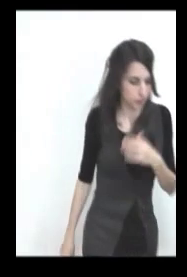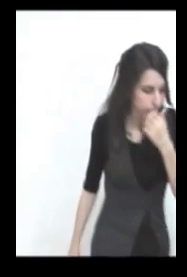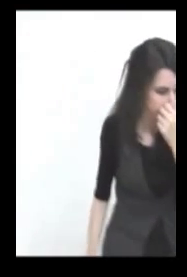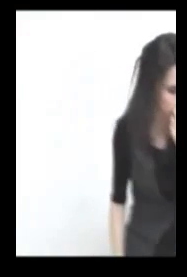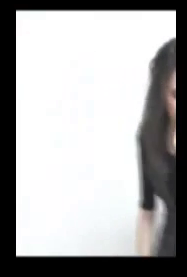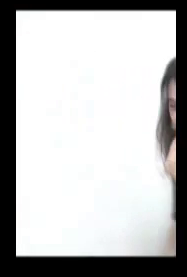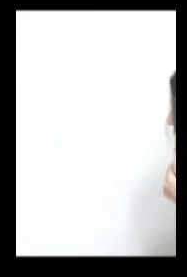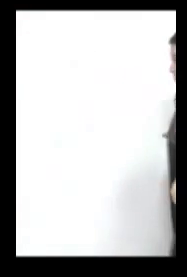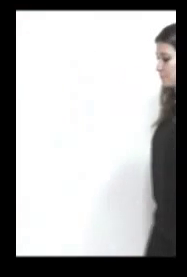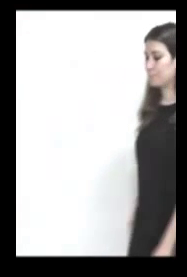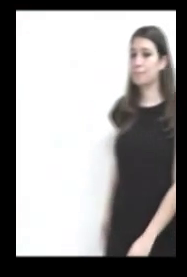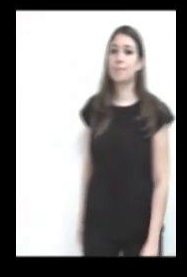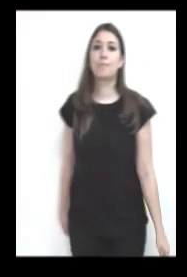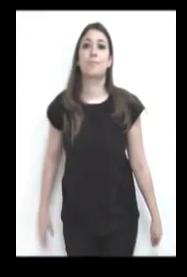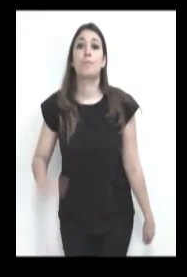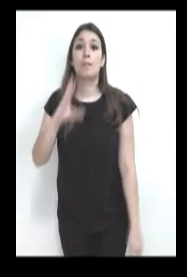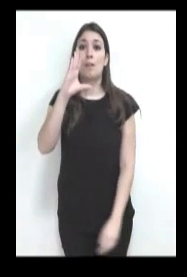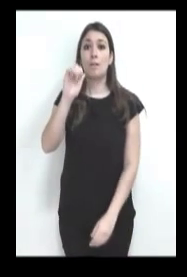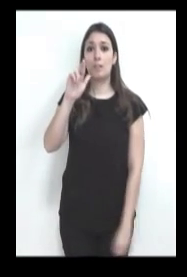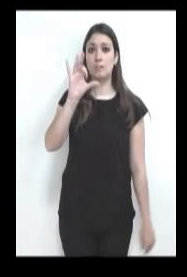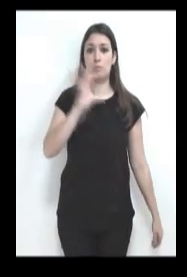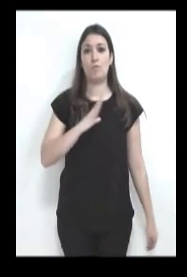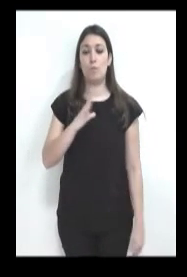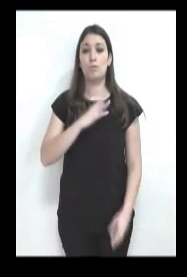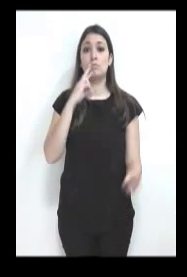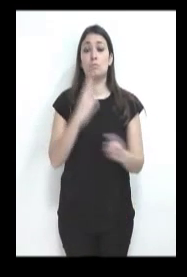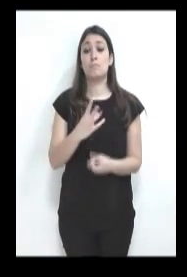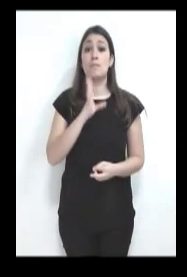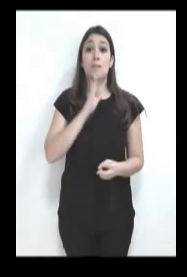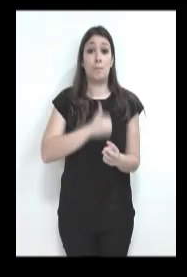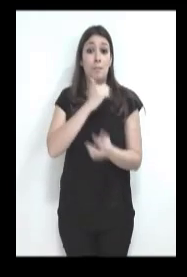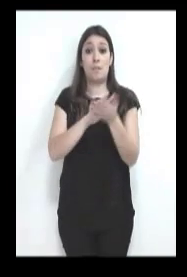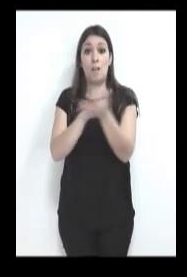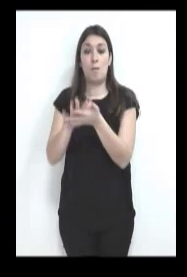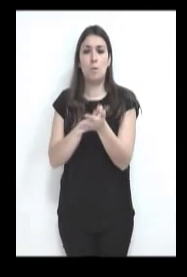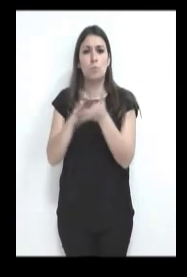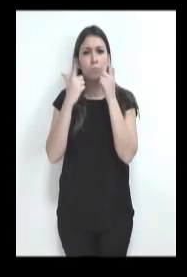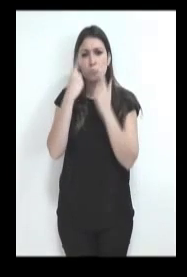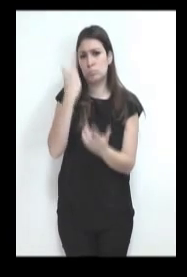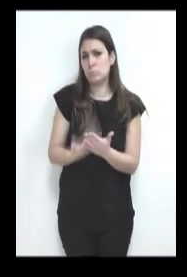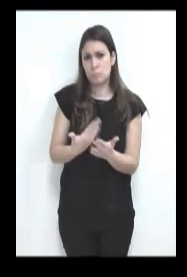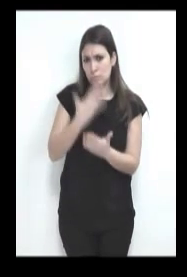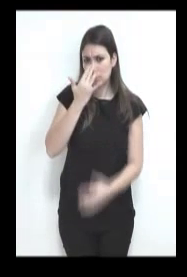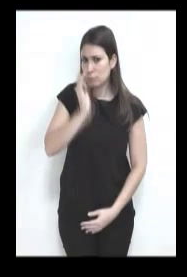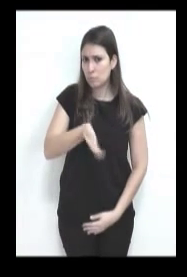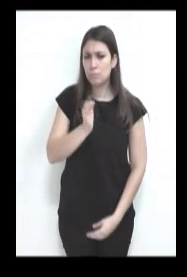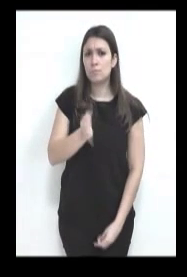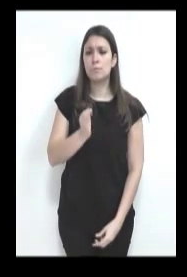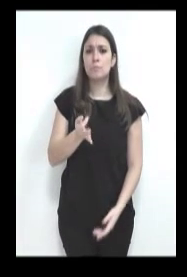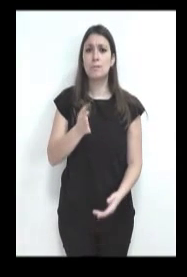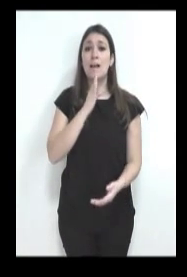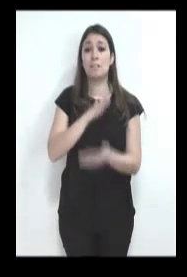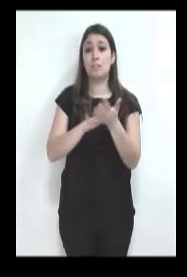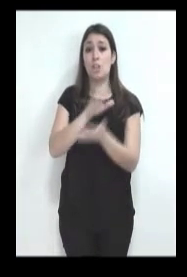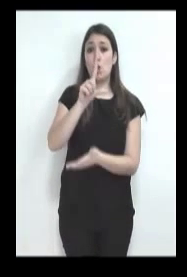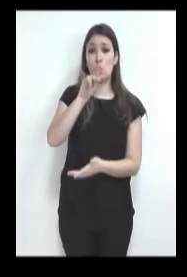César, por favor. Bueno, en referencia a esto que estamos comentando en este momento, hay un hecho que es cierto, lo que está comentando Juan Luis